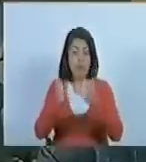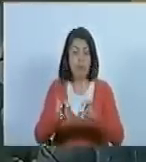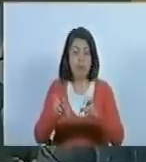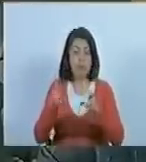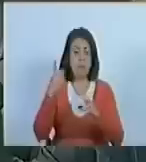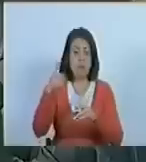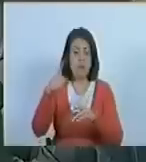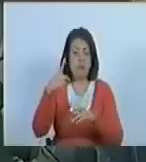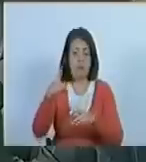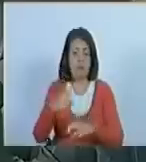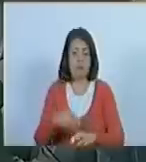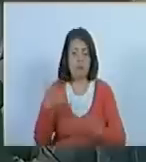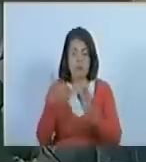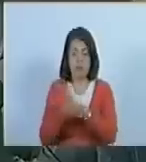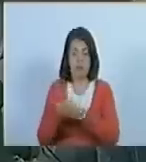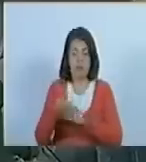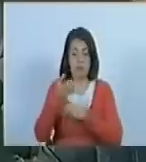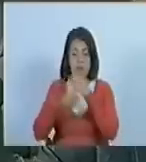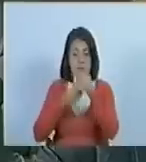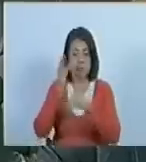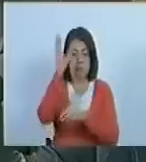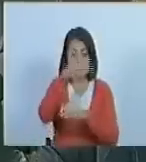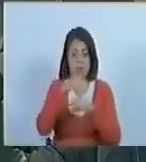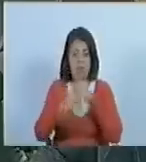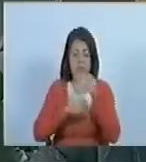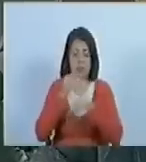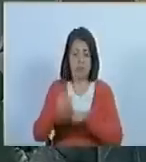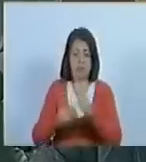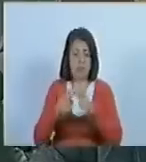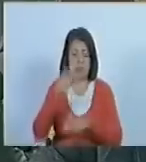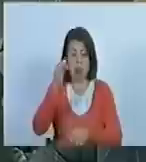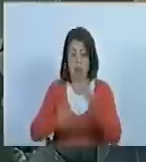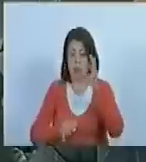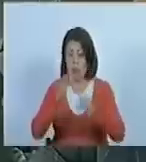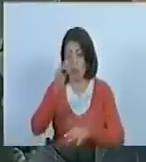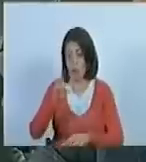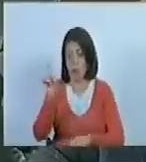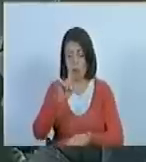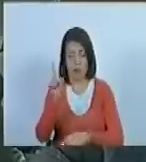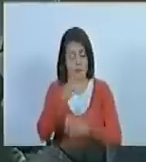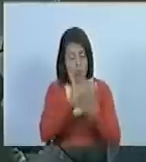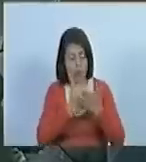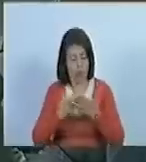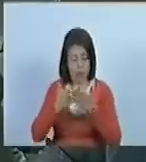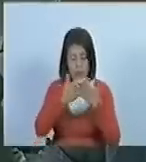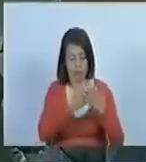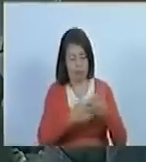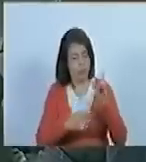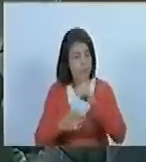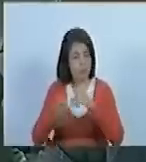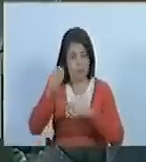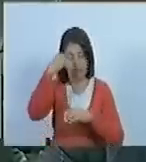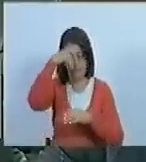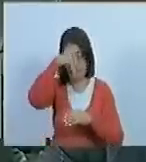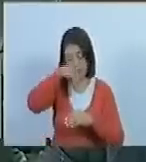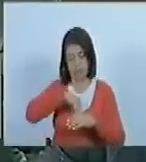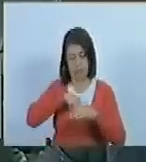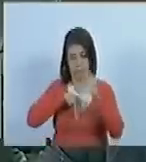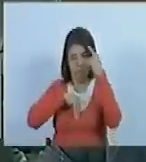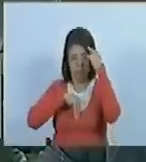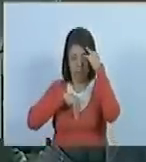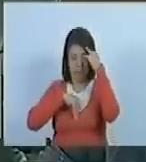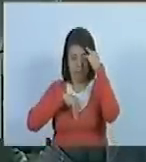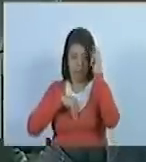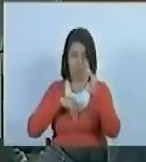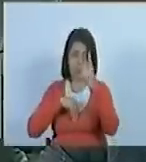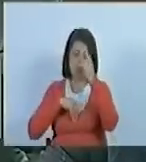Derecho. Que se comporten esos alumnos como abogados, no como estudiantes. Que se metan en la cabeza